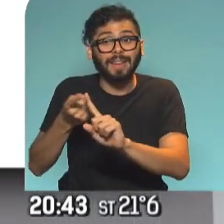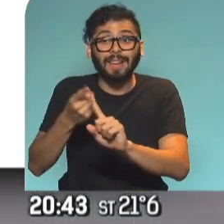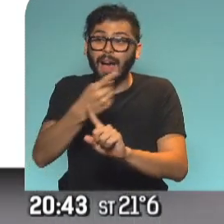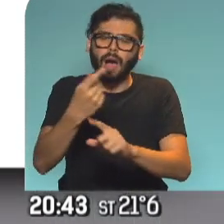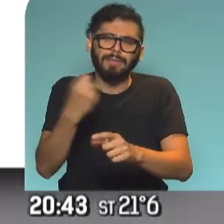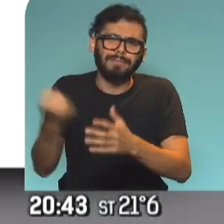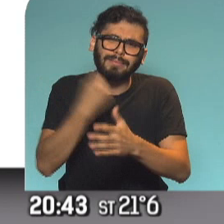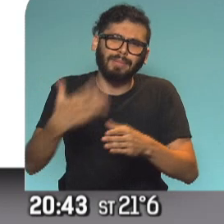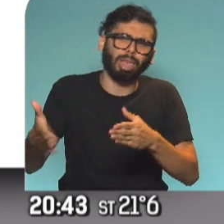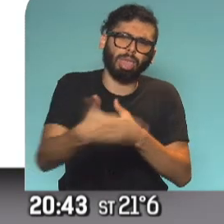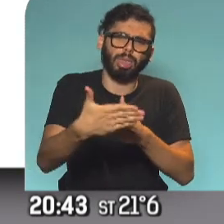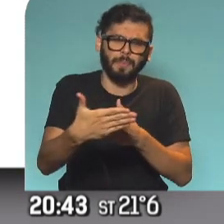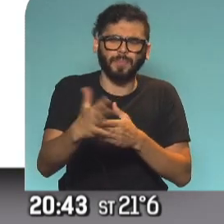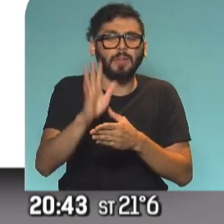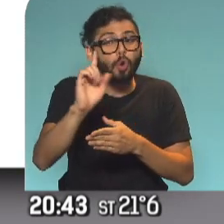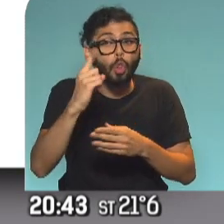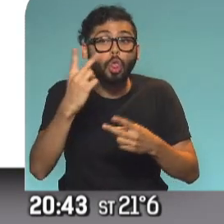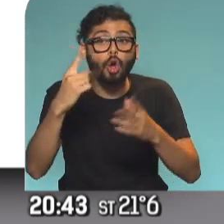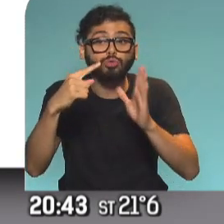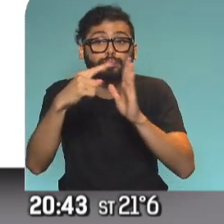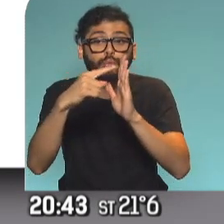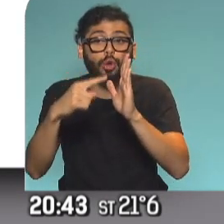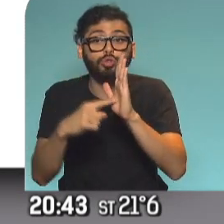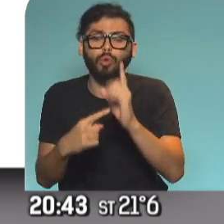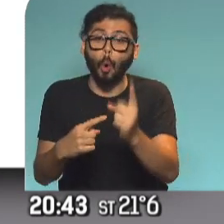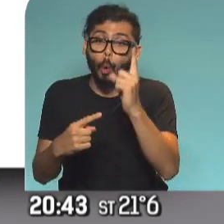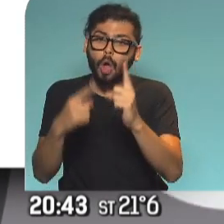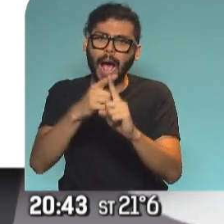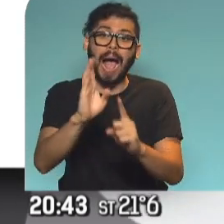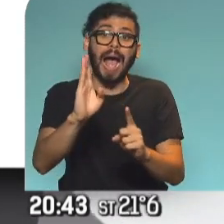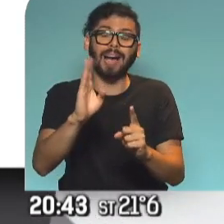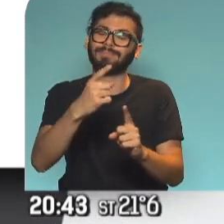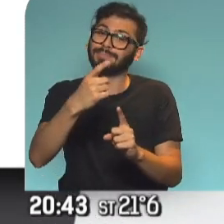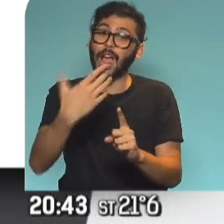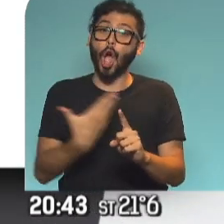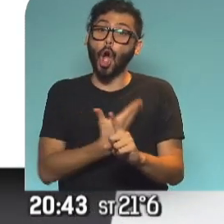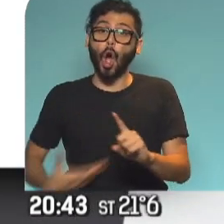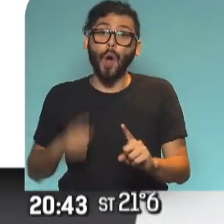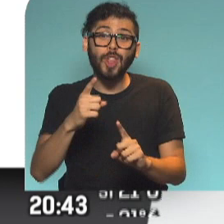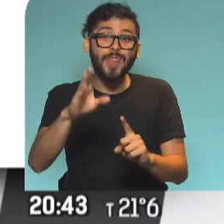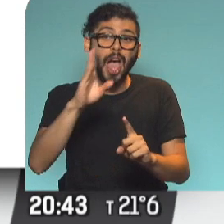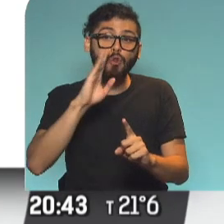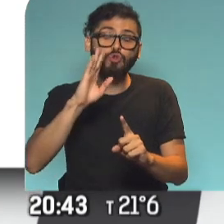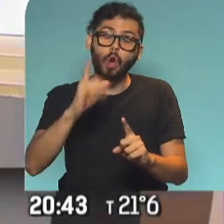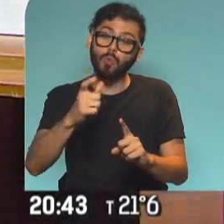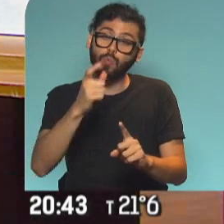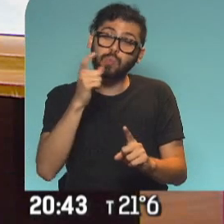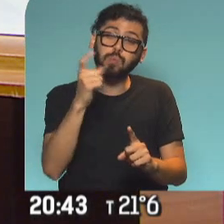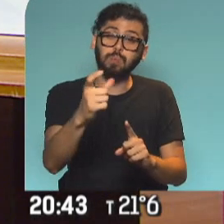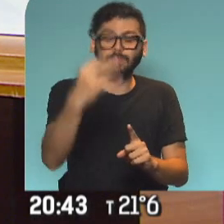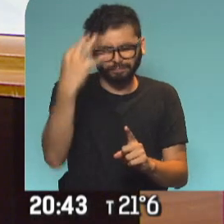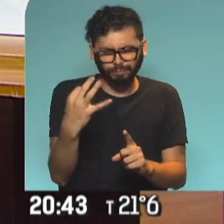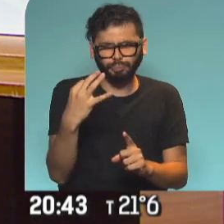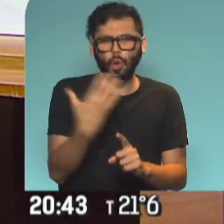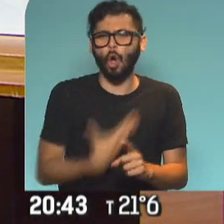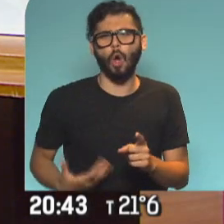Y atención con este punto, 2 puntos. Por un lado, le están pegando a Estados Unidos, al gobierno estadounidense, al gobierno, concretamente a la figura de Donald